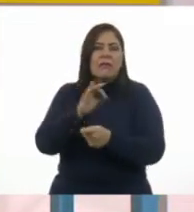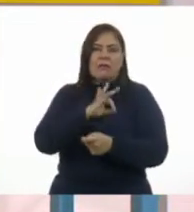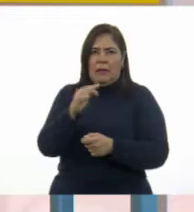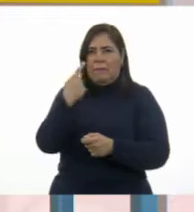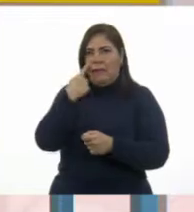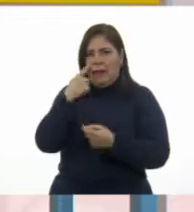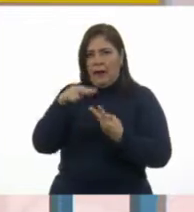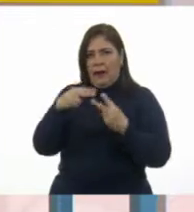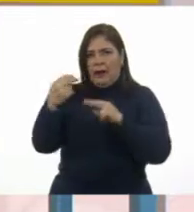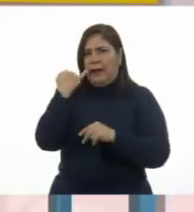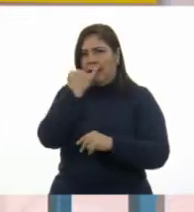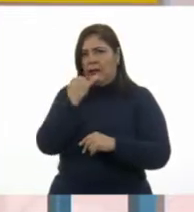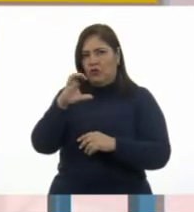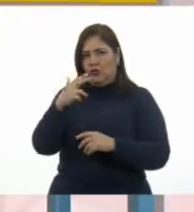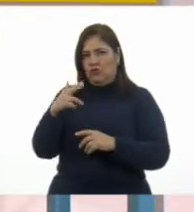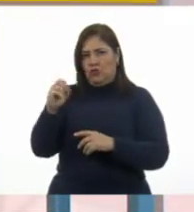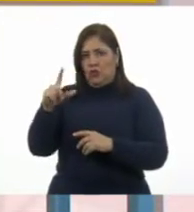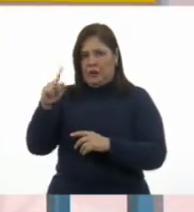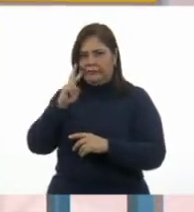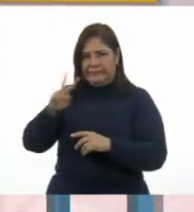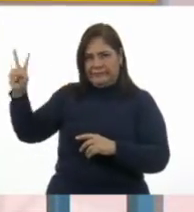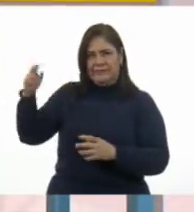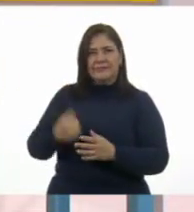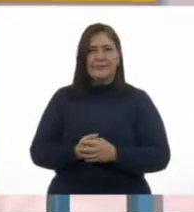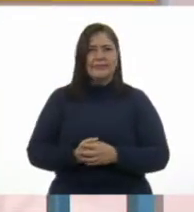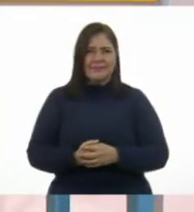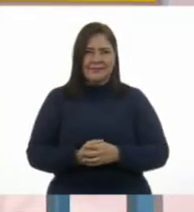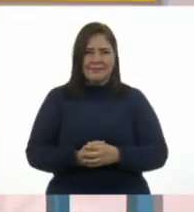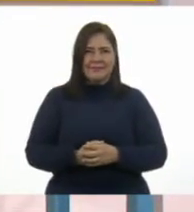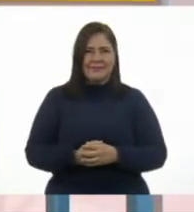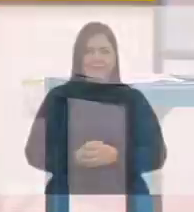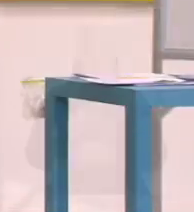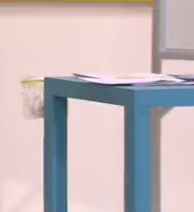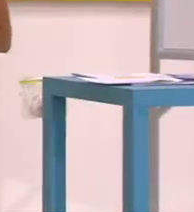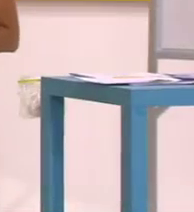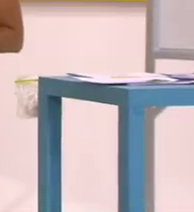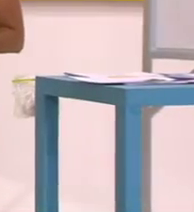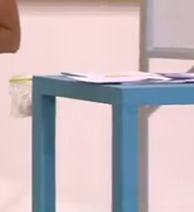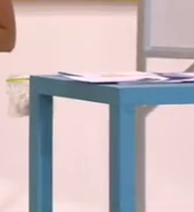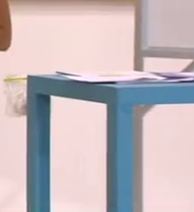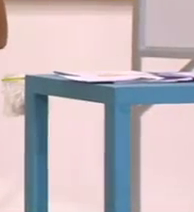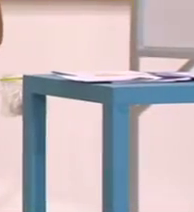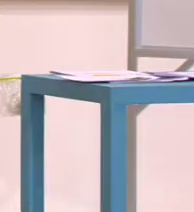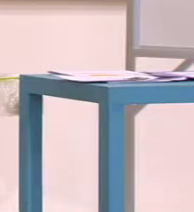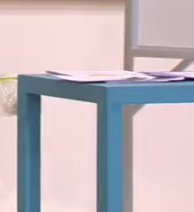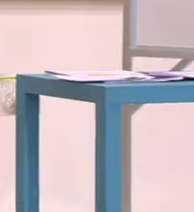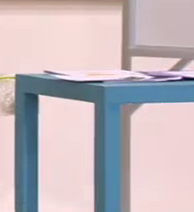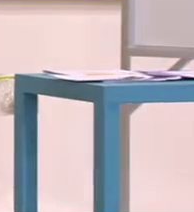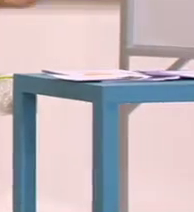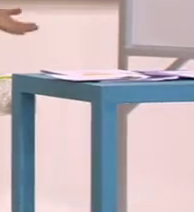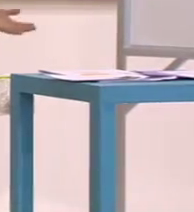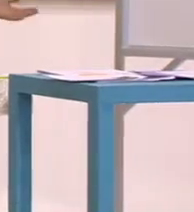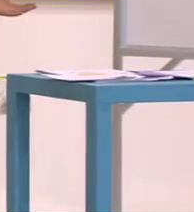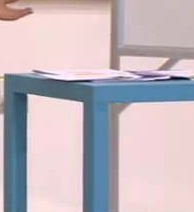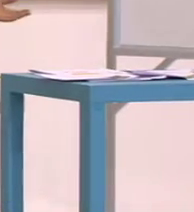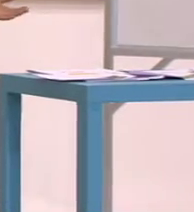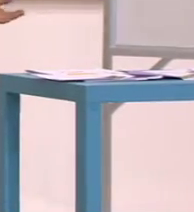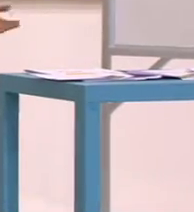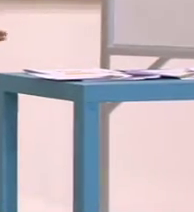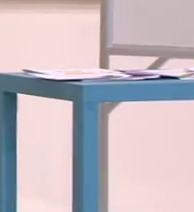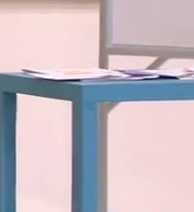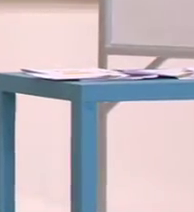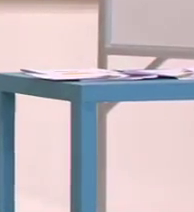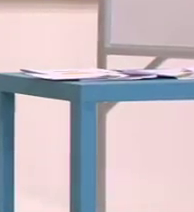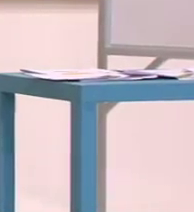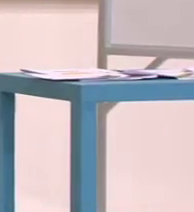bañetla, chahinitz u kunyuk y kunyibal, como mi magta la kwenzibu, anchak mi yen y sum le